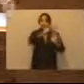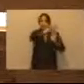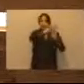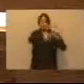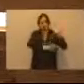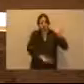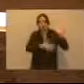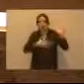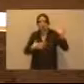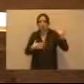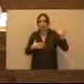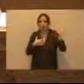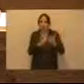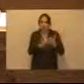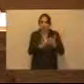non, efectivamente.